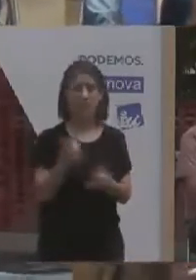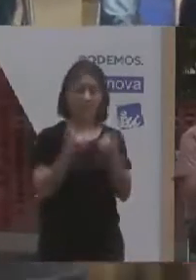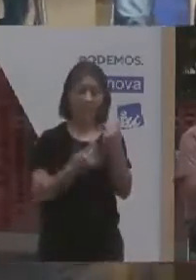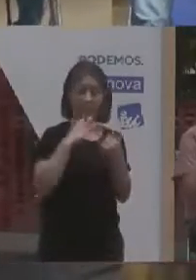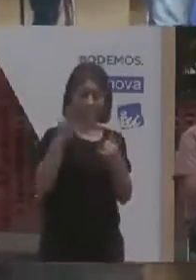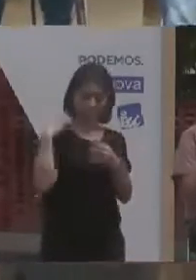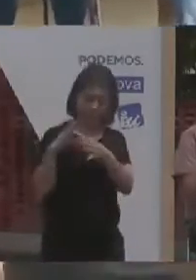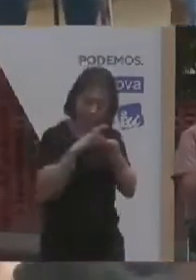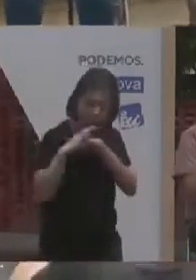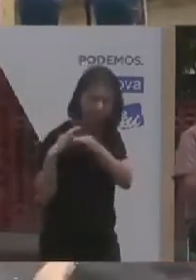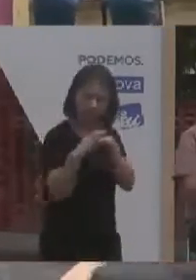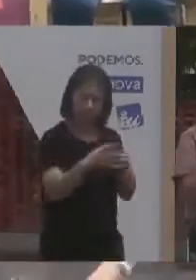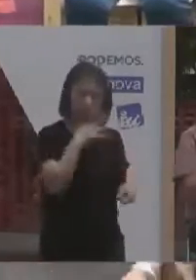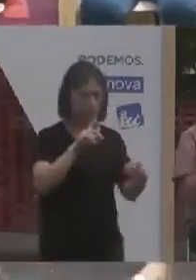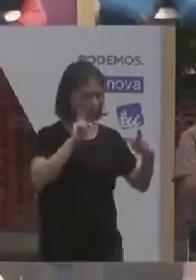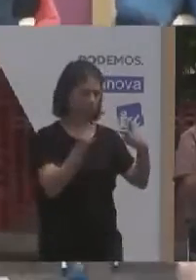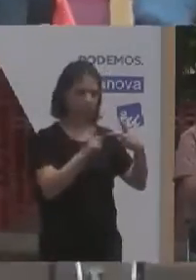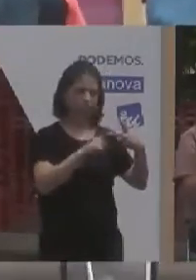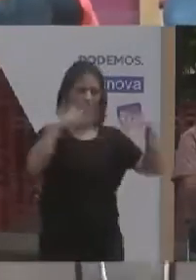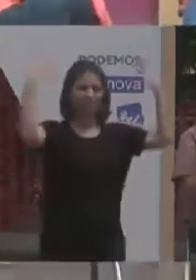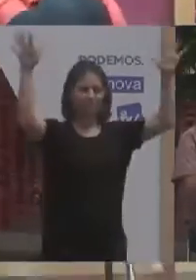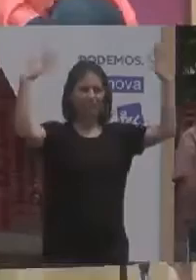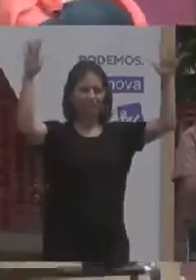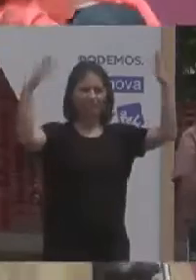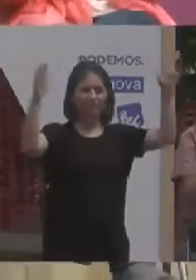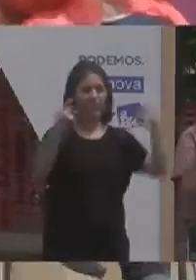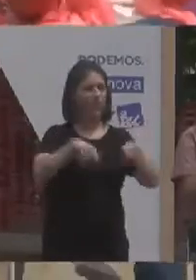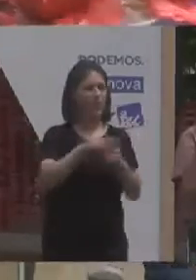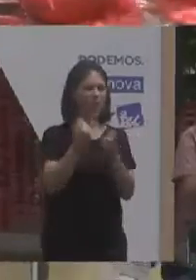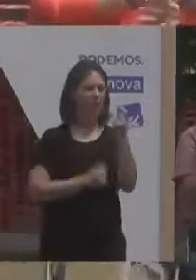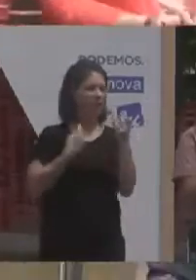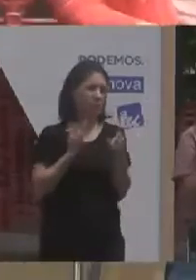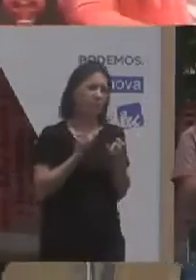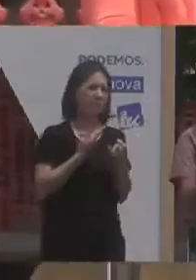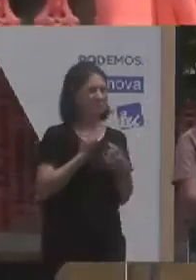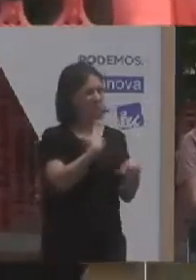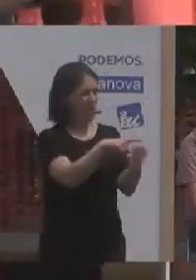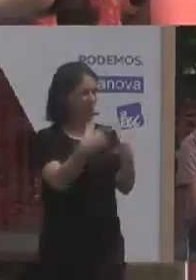unirnos. E o segundo eixo que permitiu superar vellos tabúes